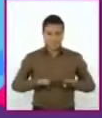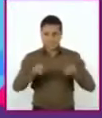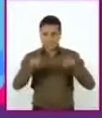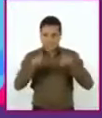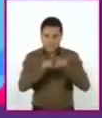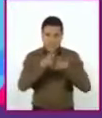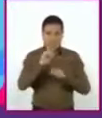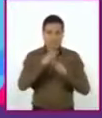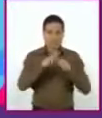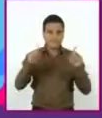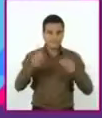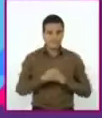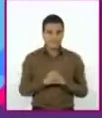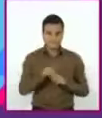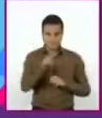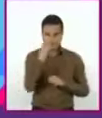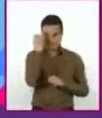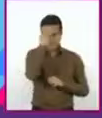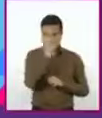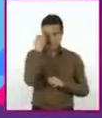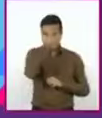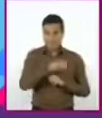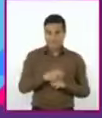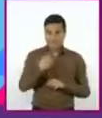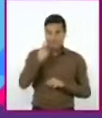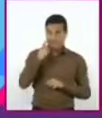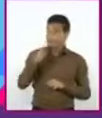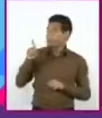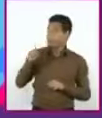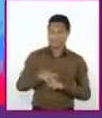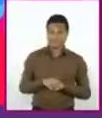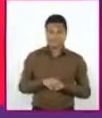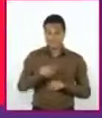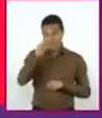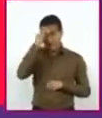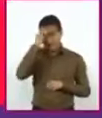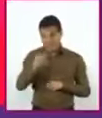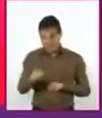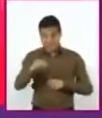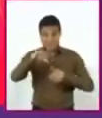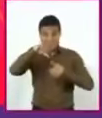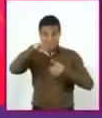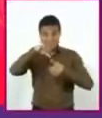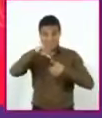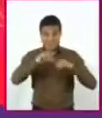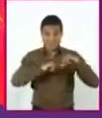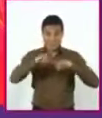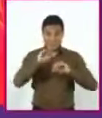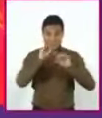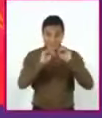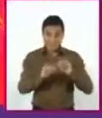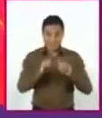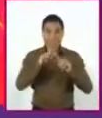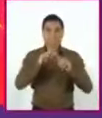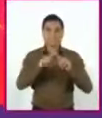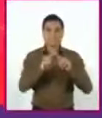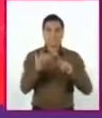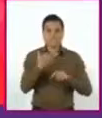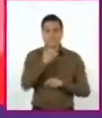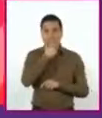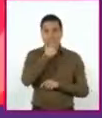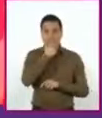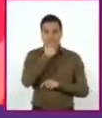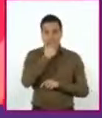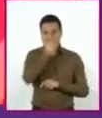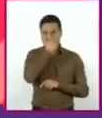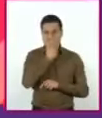Observen en su pantalla el mapa de México y América Central elaborado por el cartógrafo inglés Dayton y